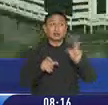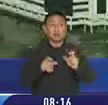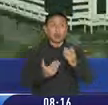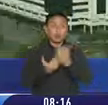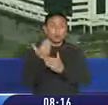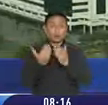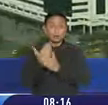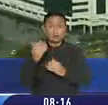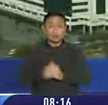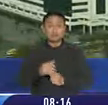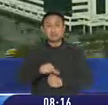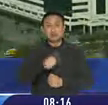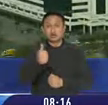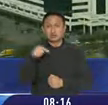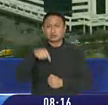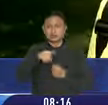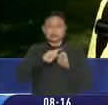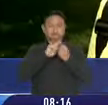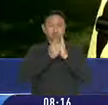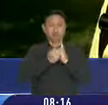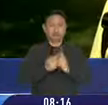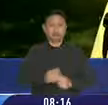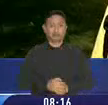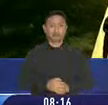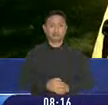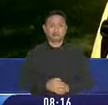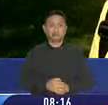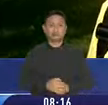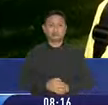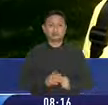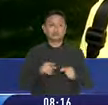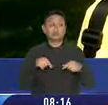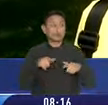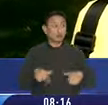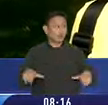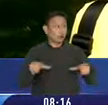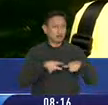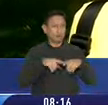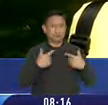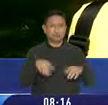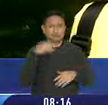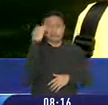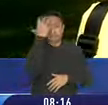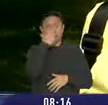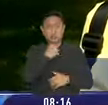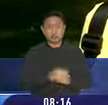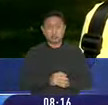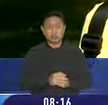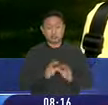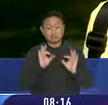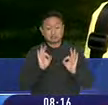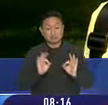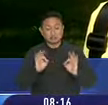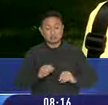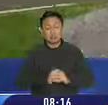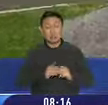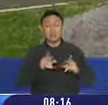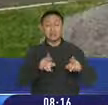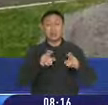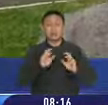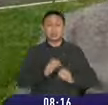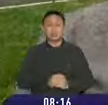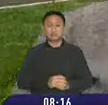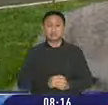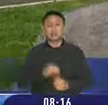novedad, para otros cambia el paisaje. Bueno, esta es una zona muy bonita, ¿no? Está bien, mientras tengan los permisos.